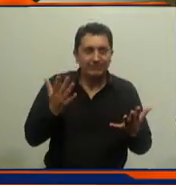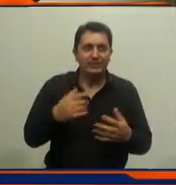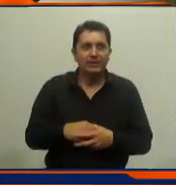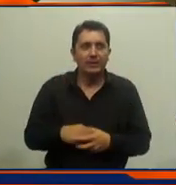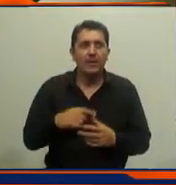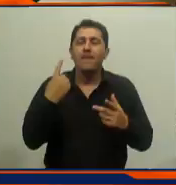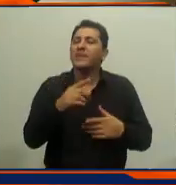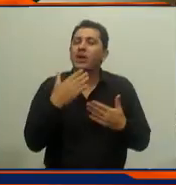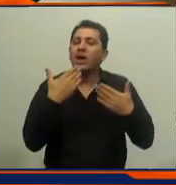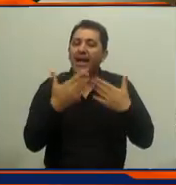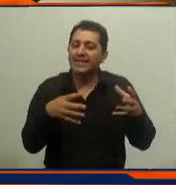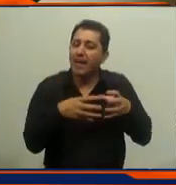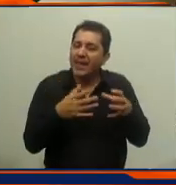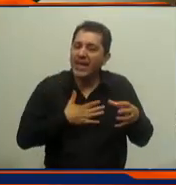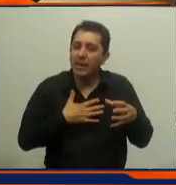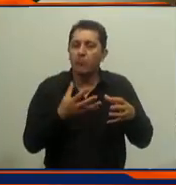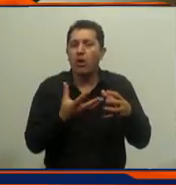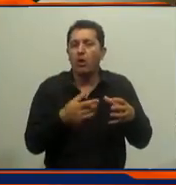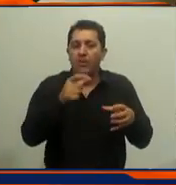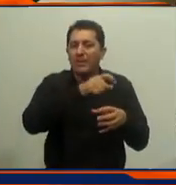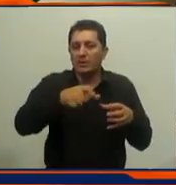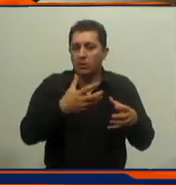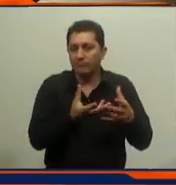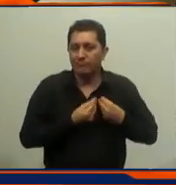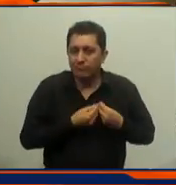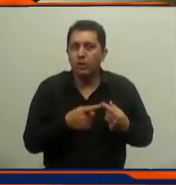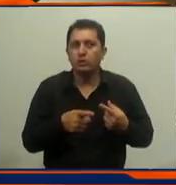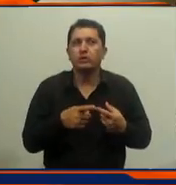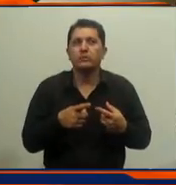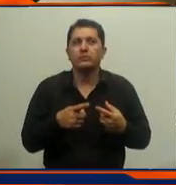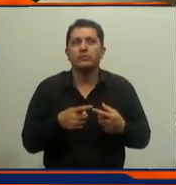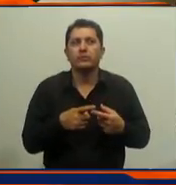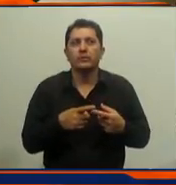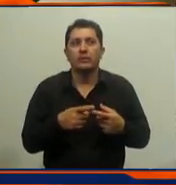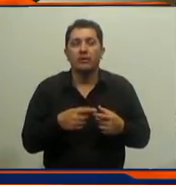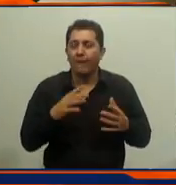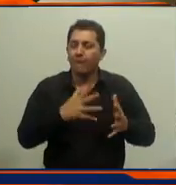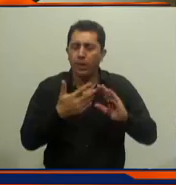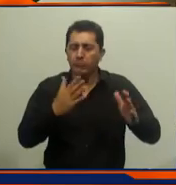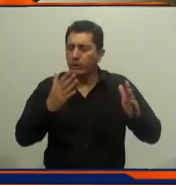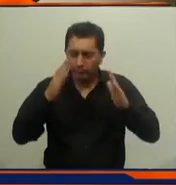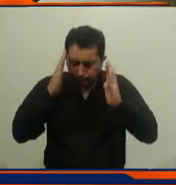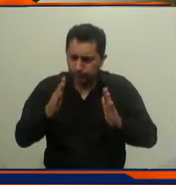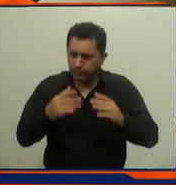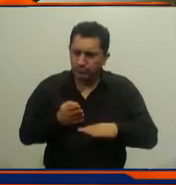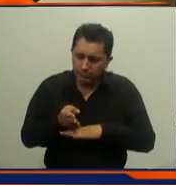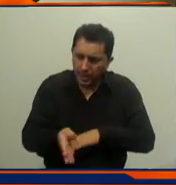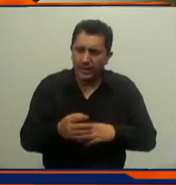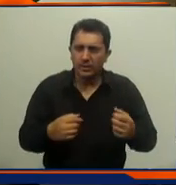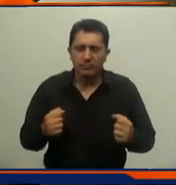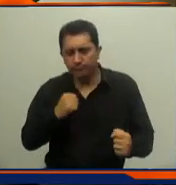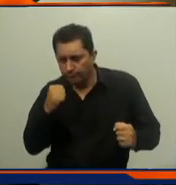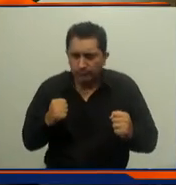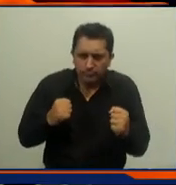gracias a mi equipo gracias a la gente que tengo alrededor pudieron ponerme en eje y salir con la